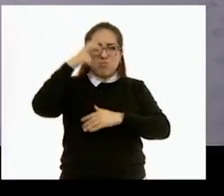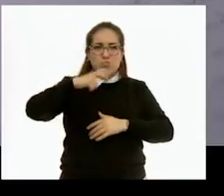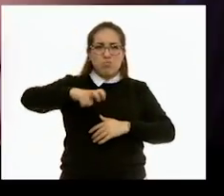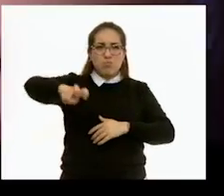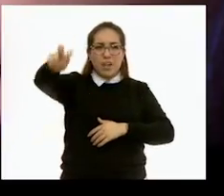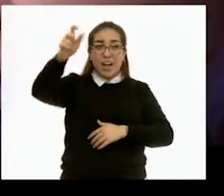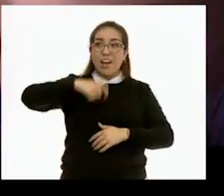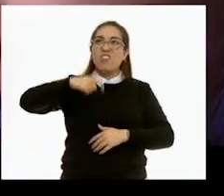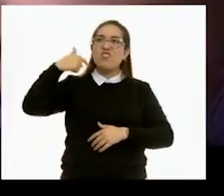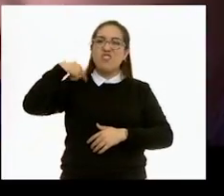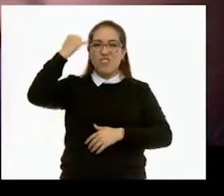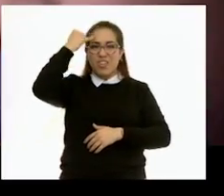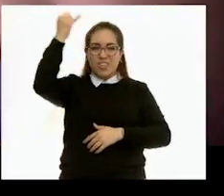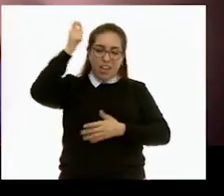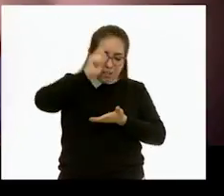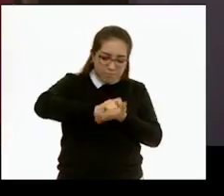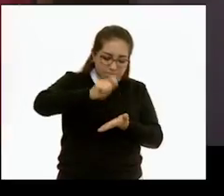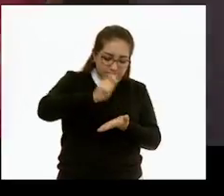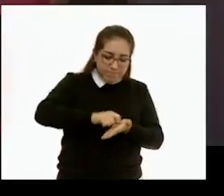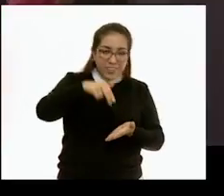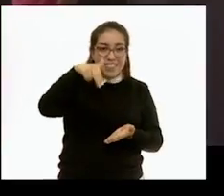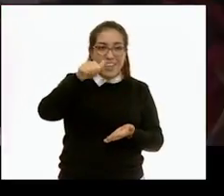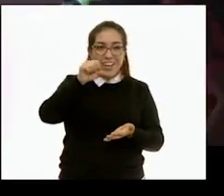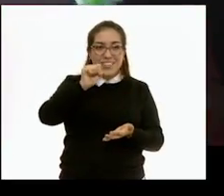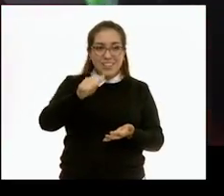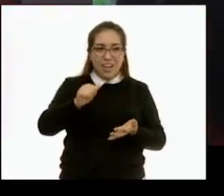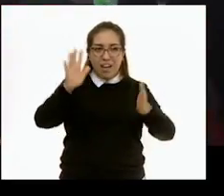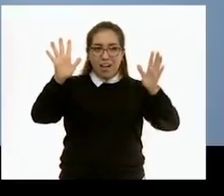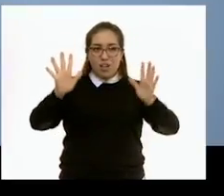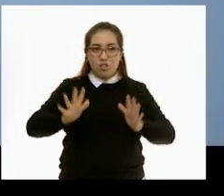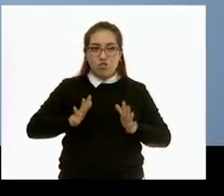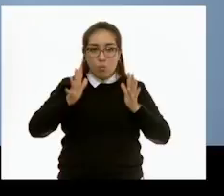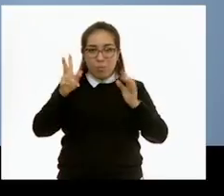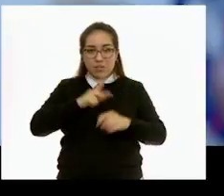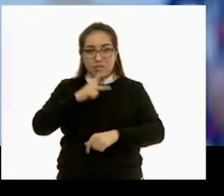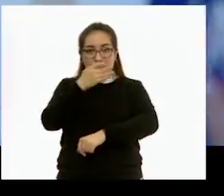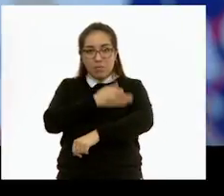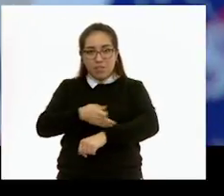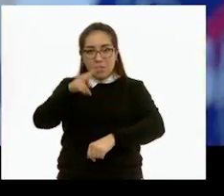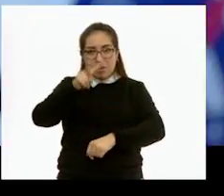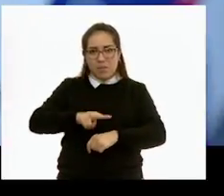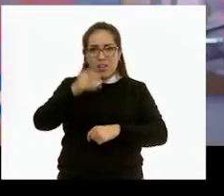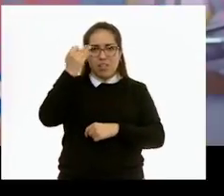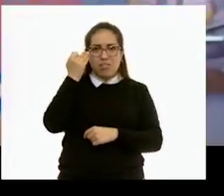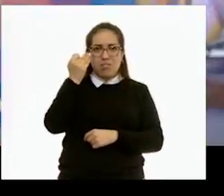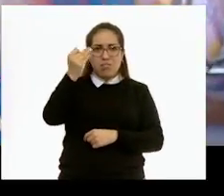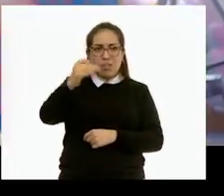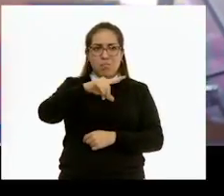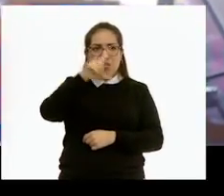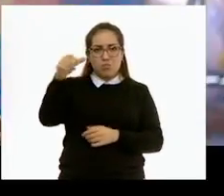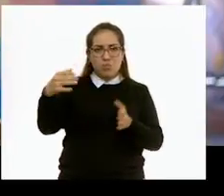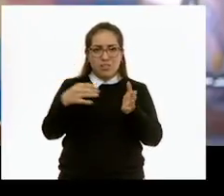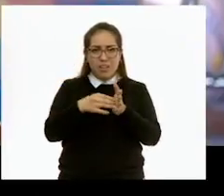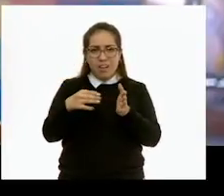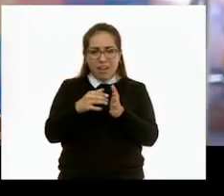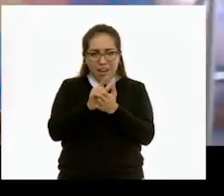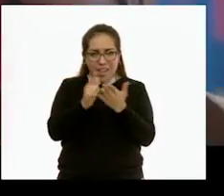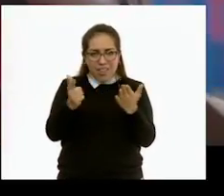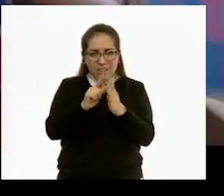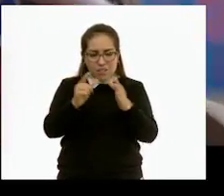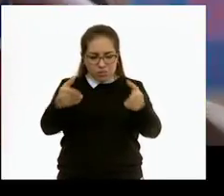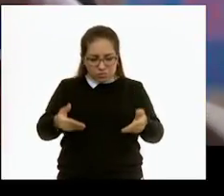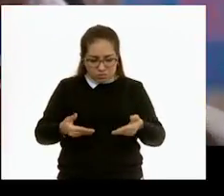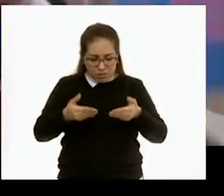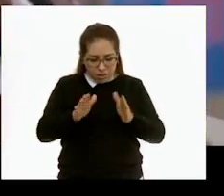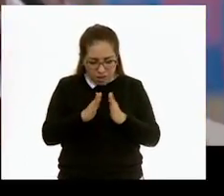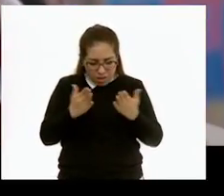la NASA para contarles mi sueño. Para mi sorpresa y la de mi familia, tiempo después llegó una caja llena de libros que abrieron mi mundo